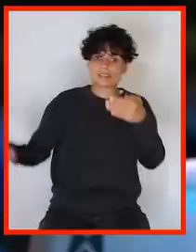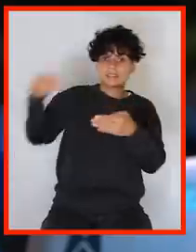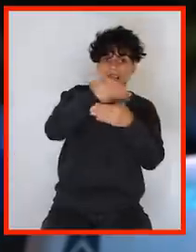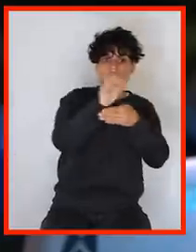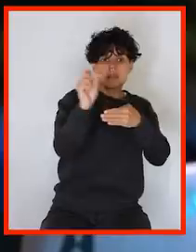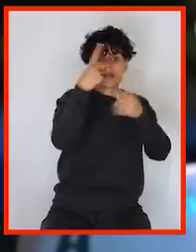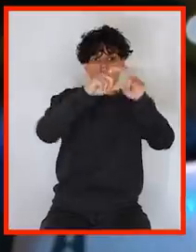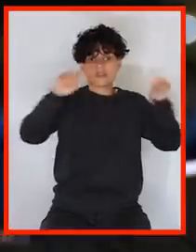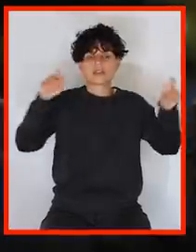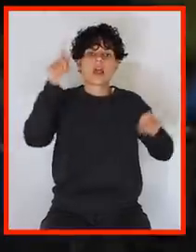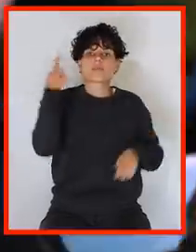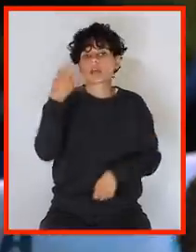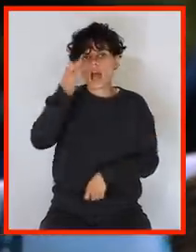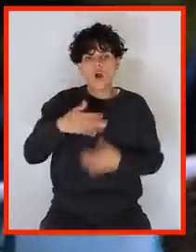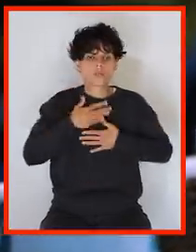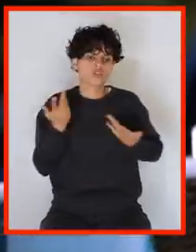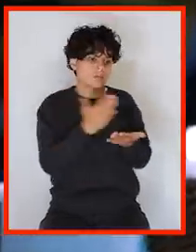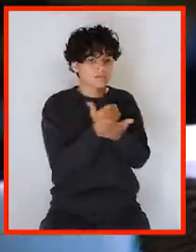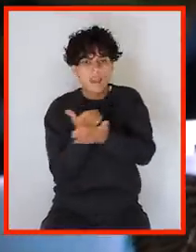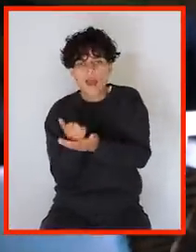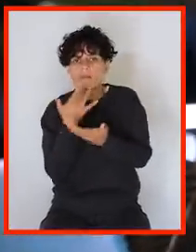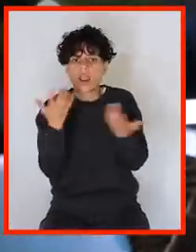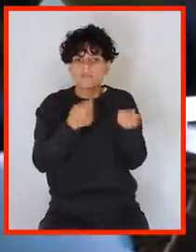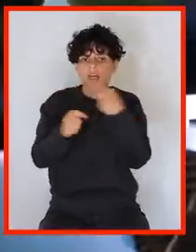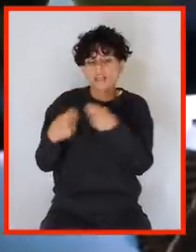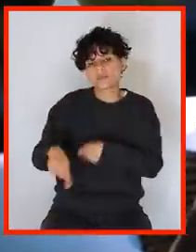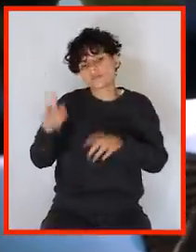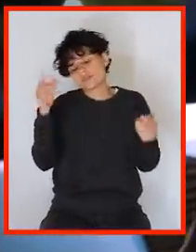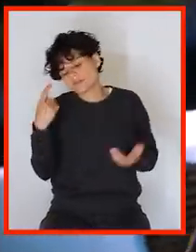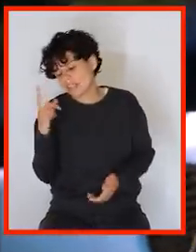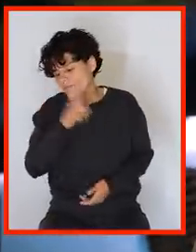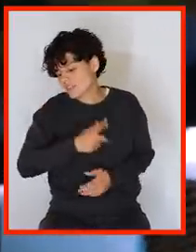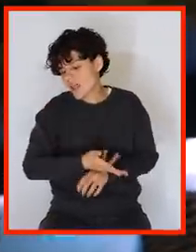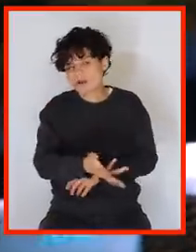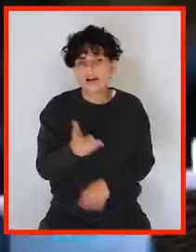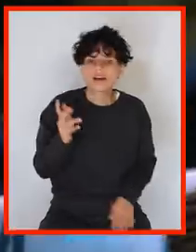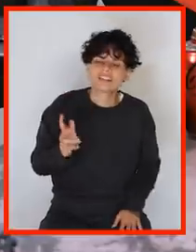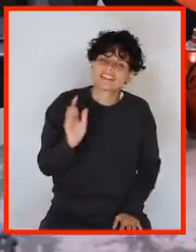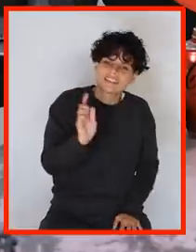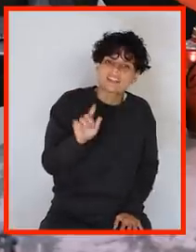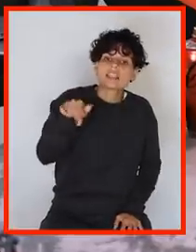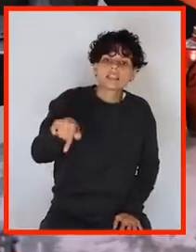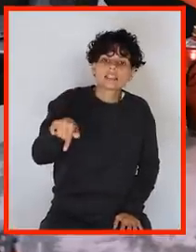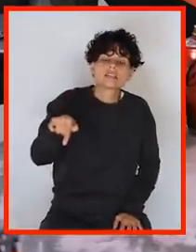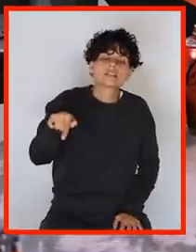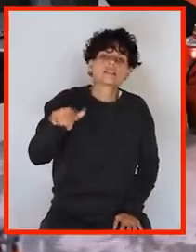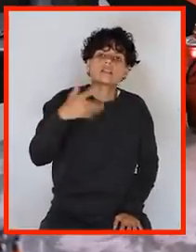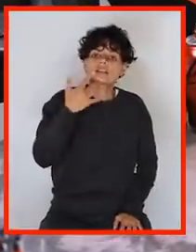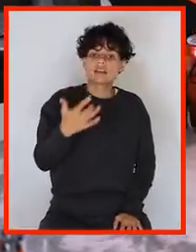así. Ahí me cagó todo el plan de marketing. Ahí, puta, dije, puta, Marcianegue. Él es como